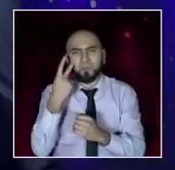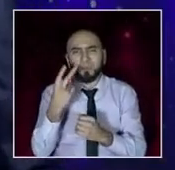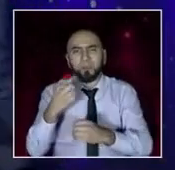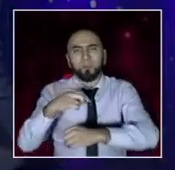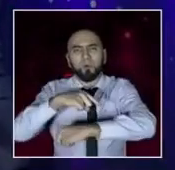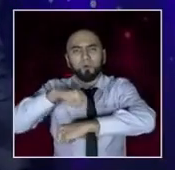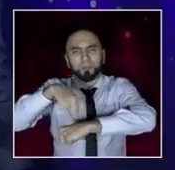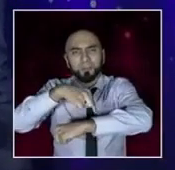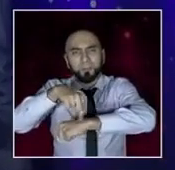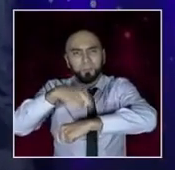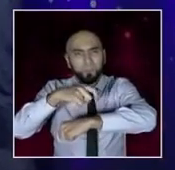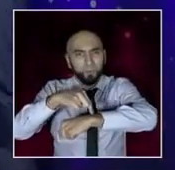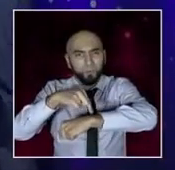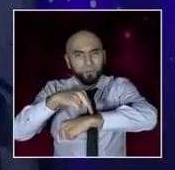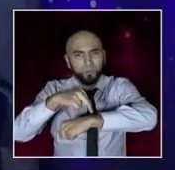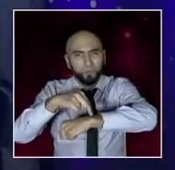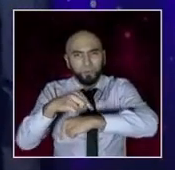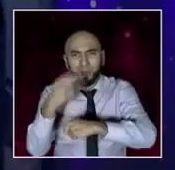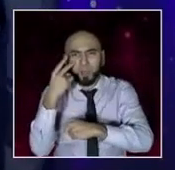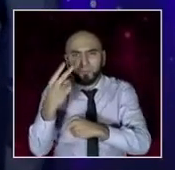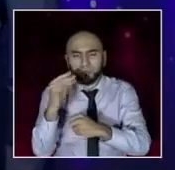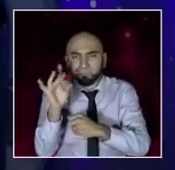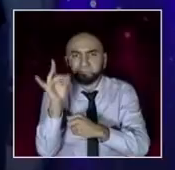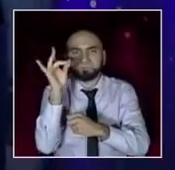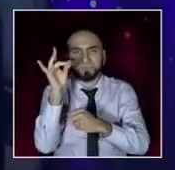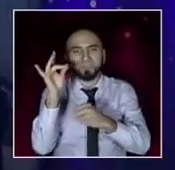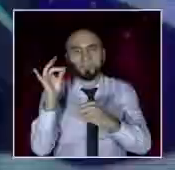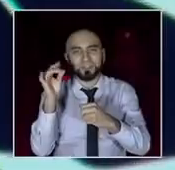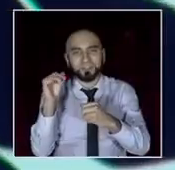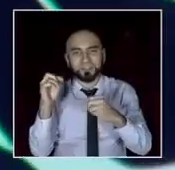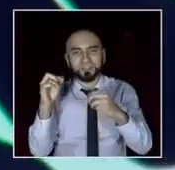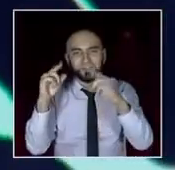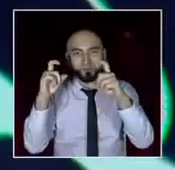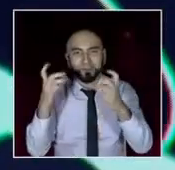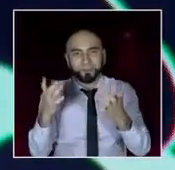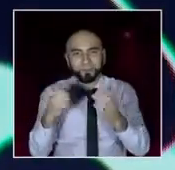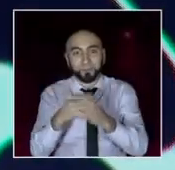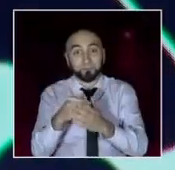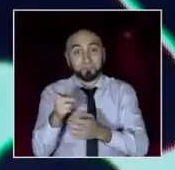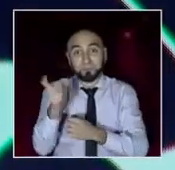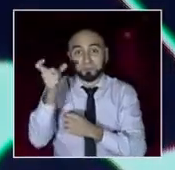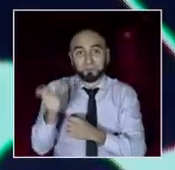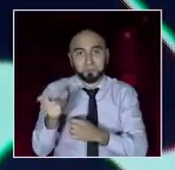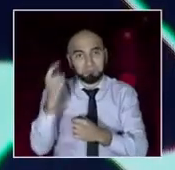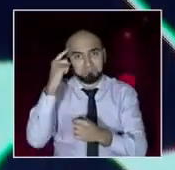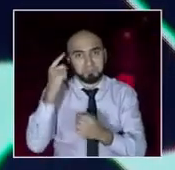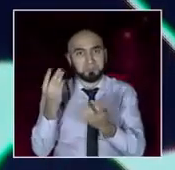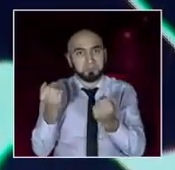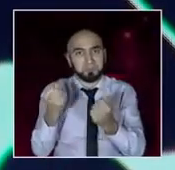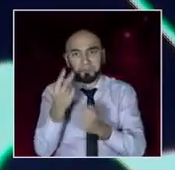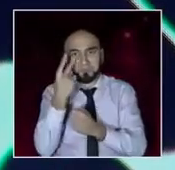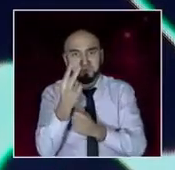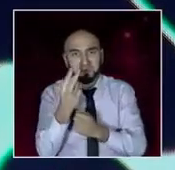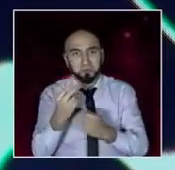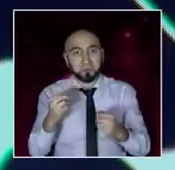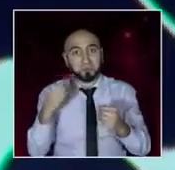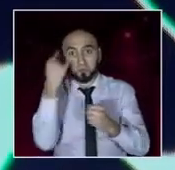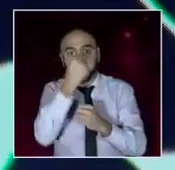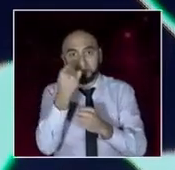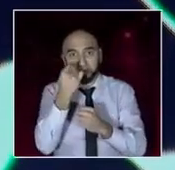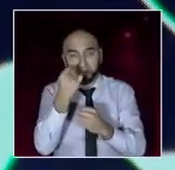imagen. Y lo que encontramos es que cuando esperas ver un rostro, van a ver ese rostro más